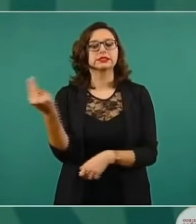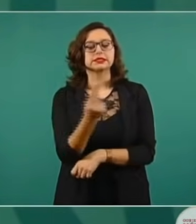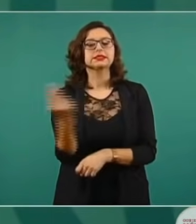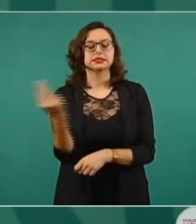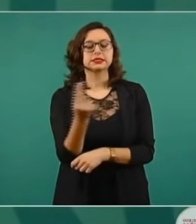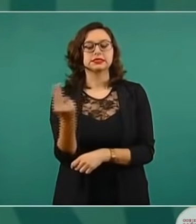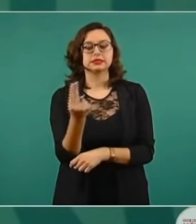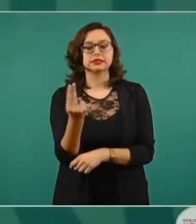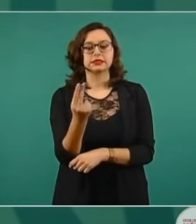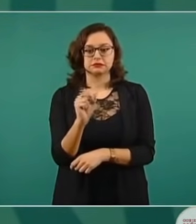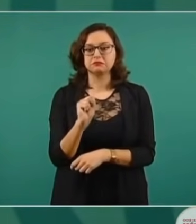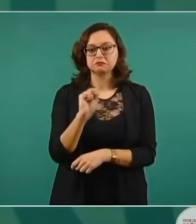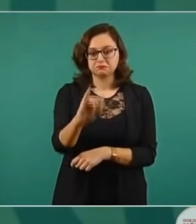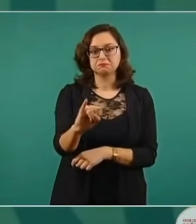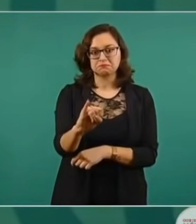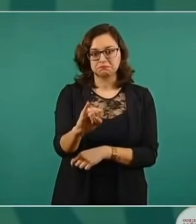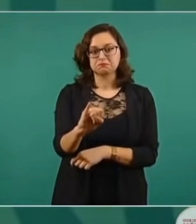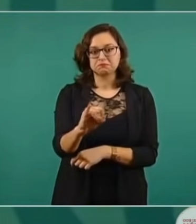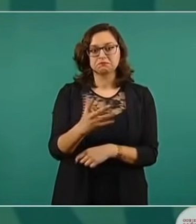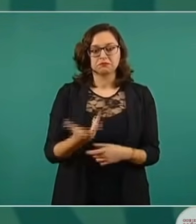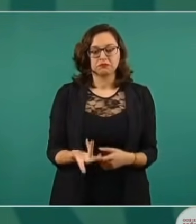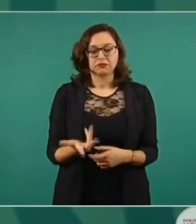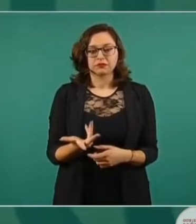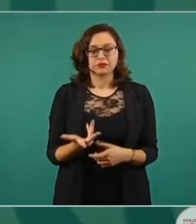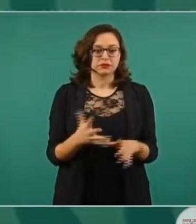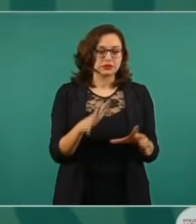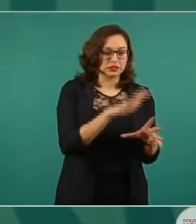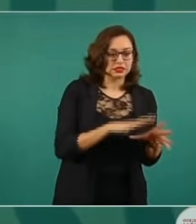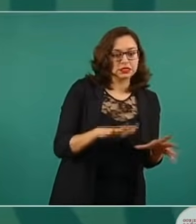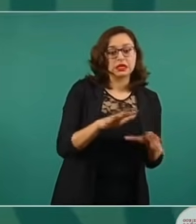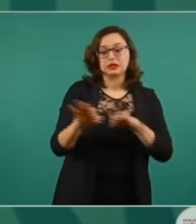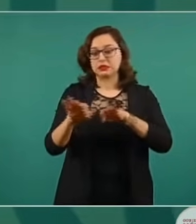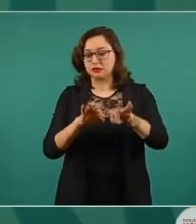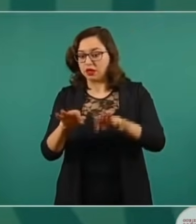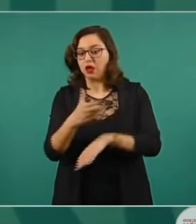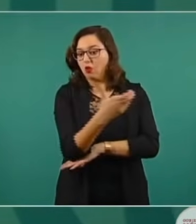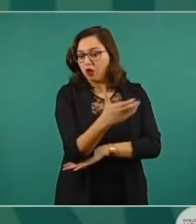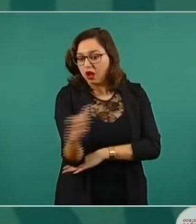del sector social, desde luego de los trabajadores, de los campesinos.